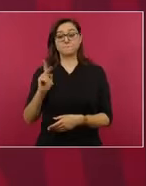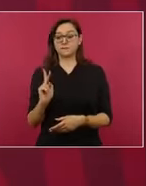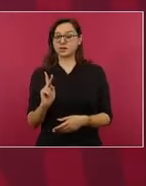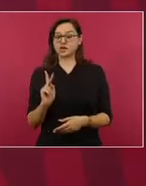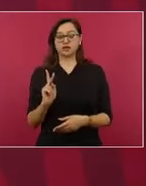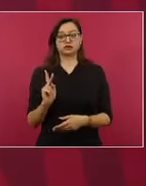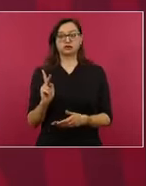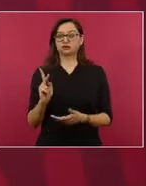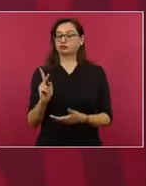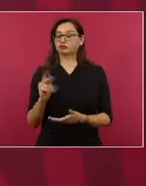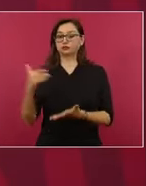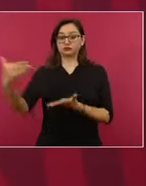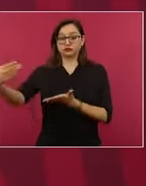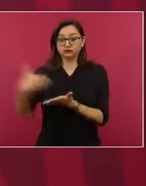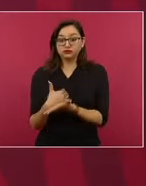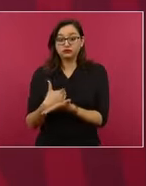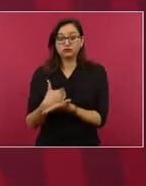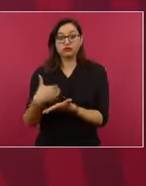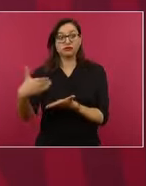aceptar